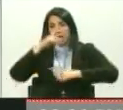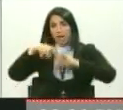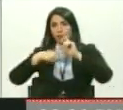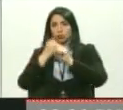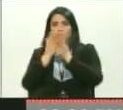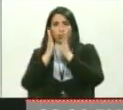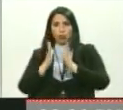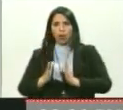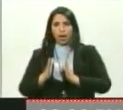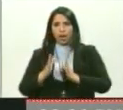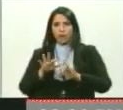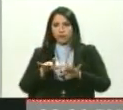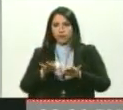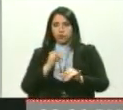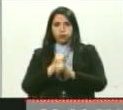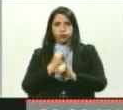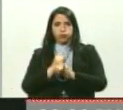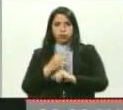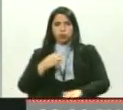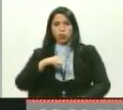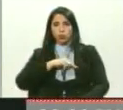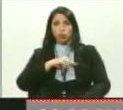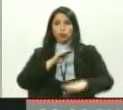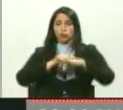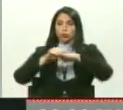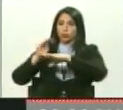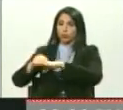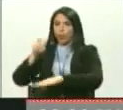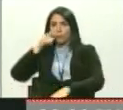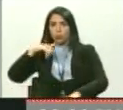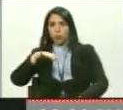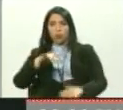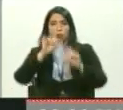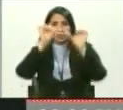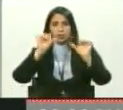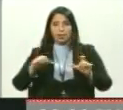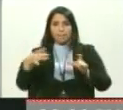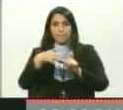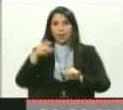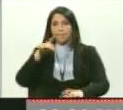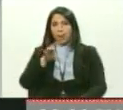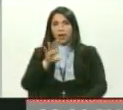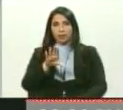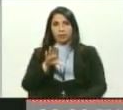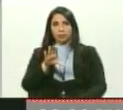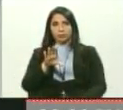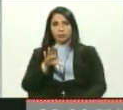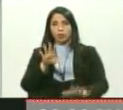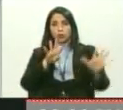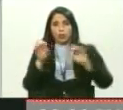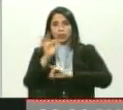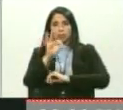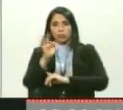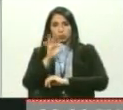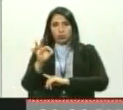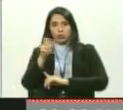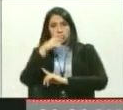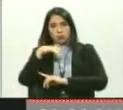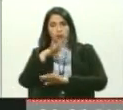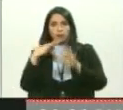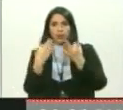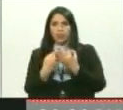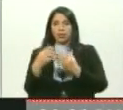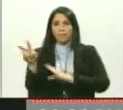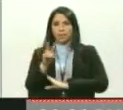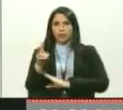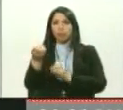vía online la consultamos con el pueblo a través del sistema Patria. Y el 90% de la población de la familia venezolana nos